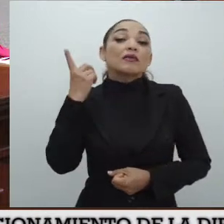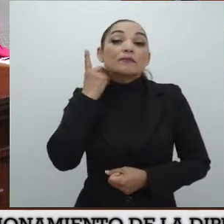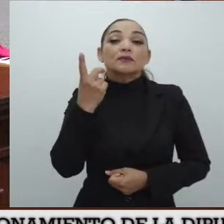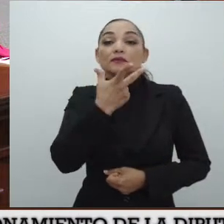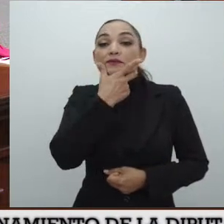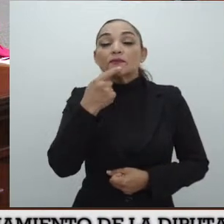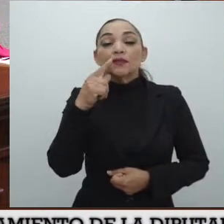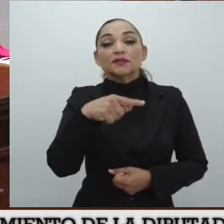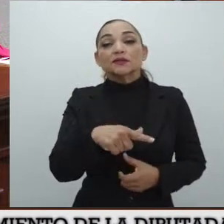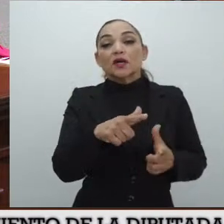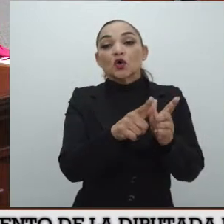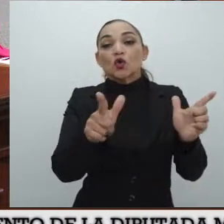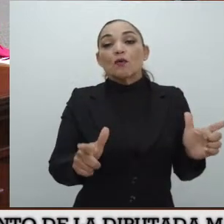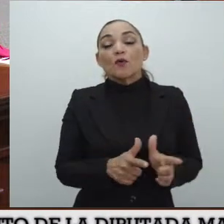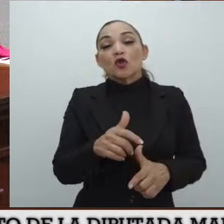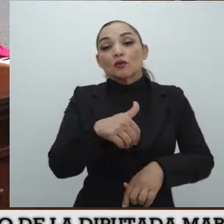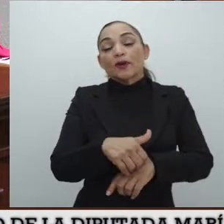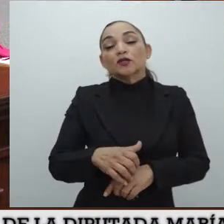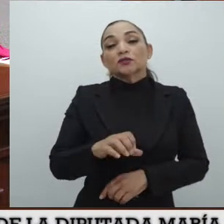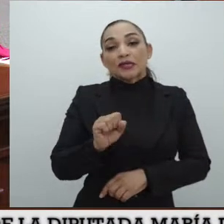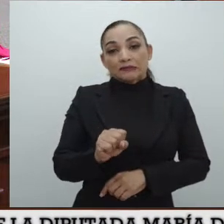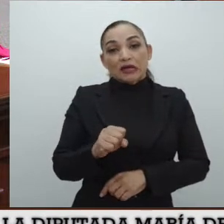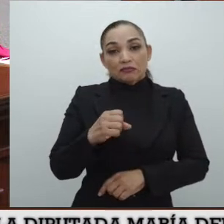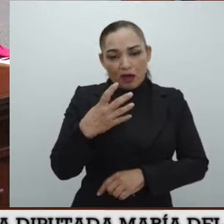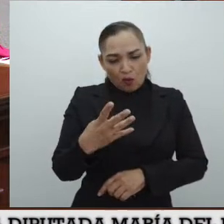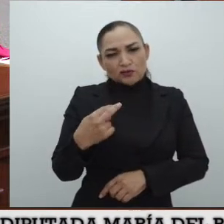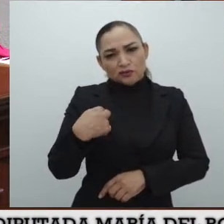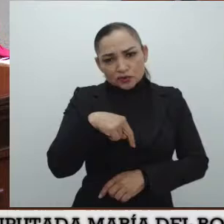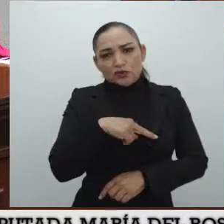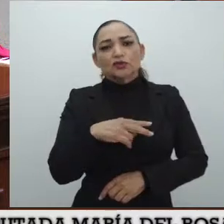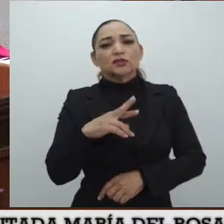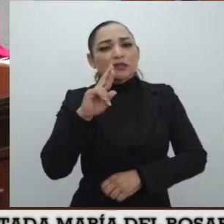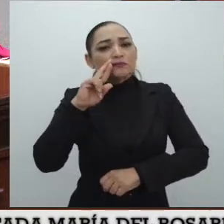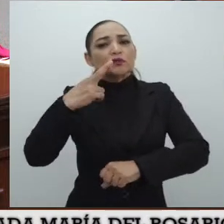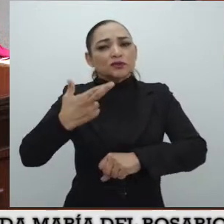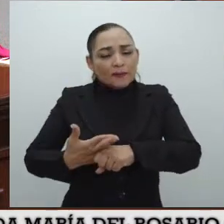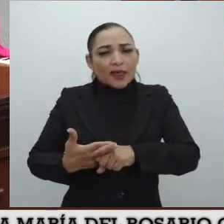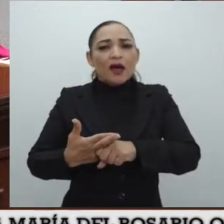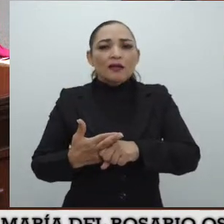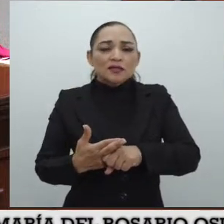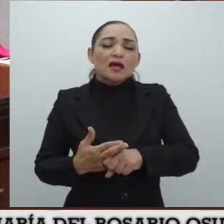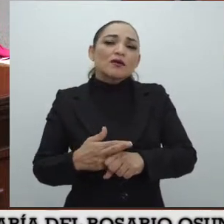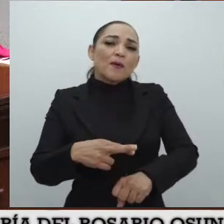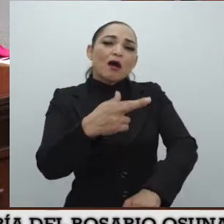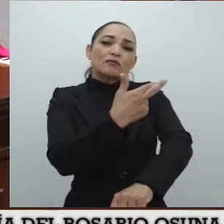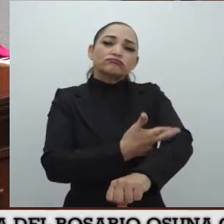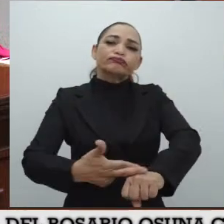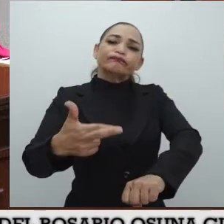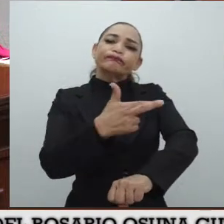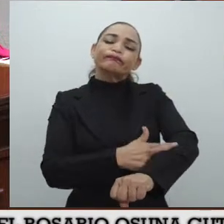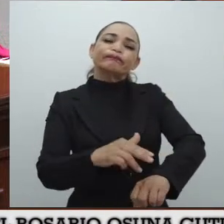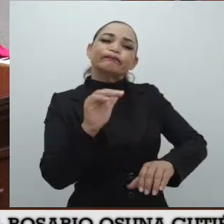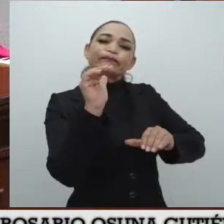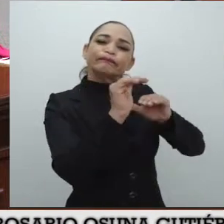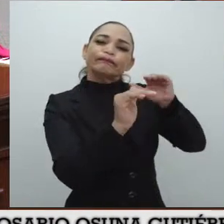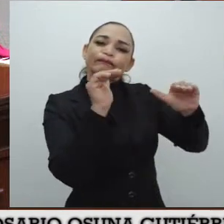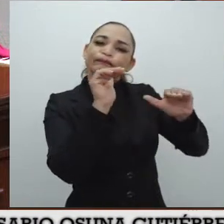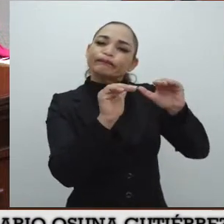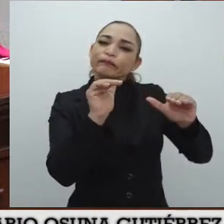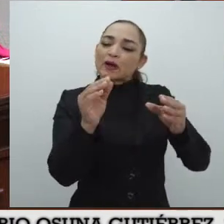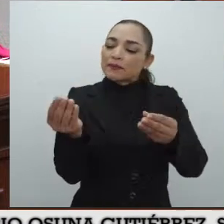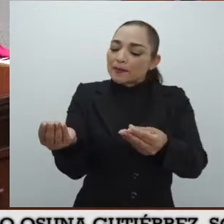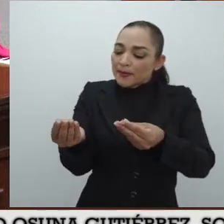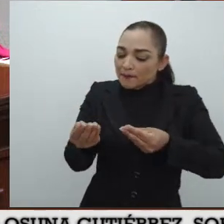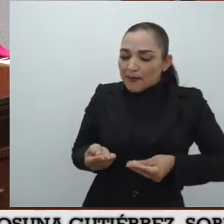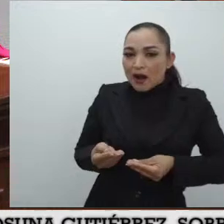legislatura tenemos la obligación de hacer gestión. Hay que pasarle ese expediente, esos expedientes, hay que plantear